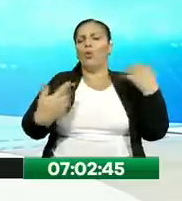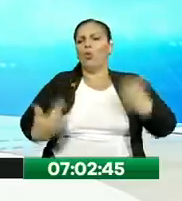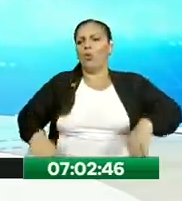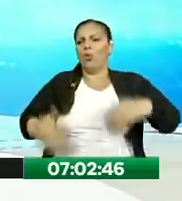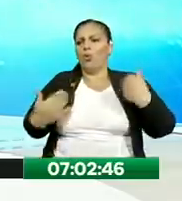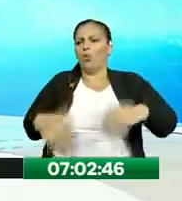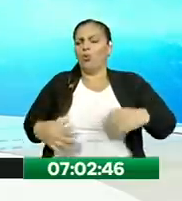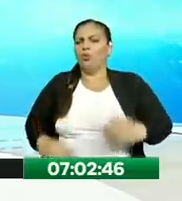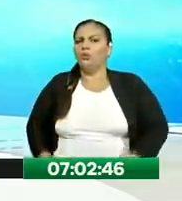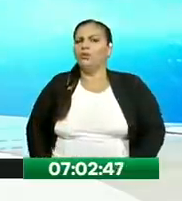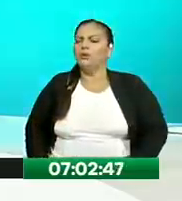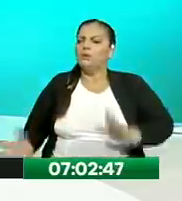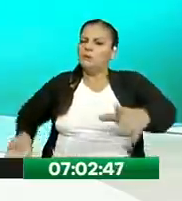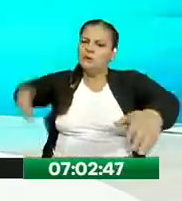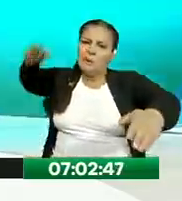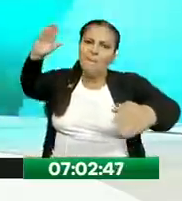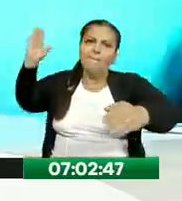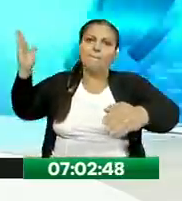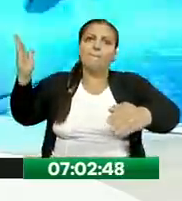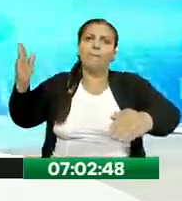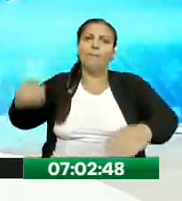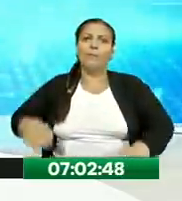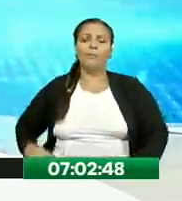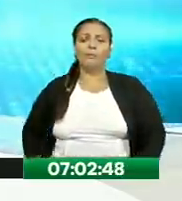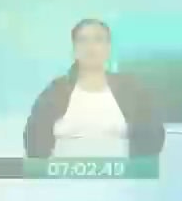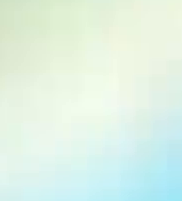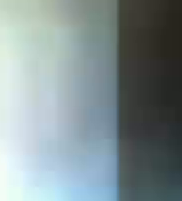un populoso sector de Guayaquil.